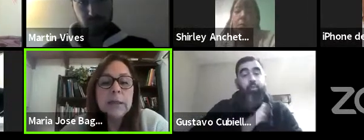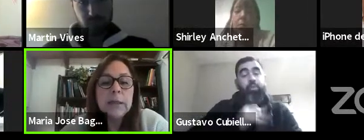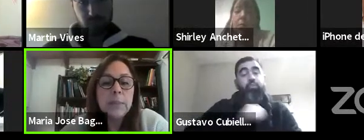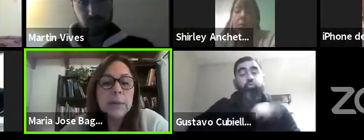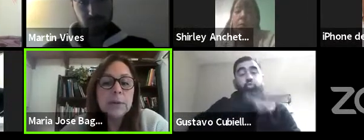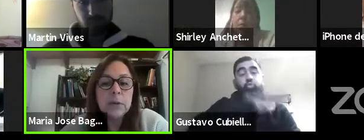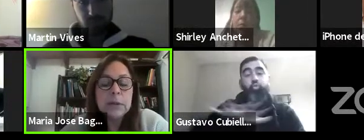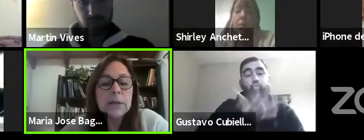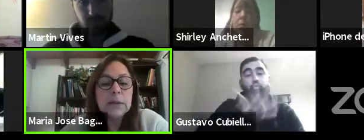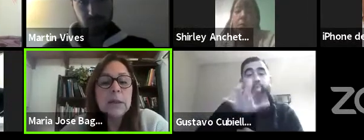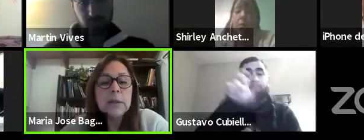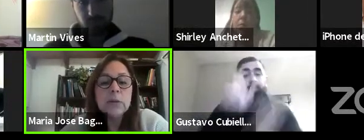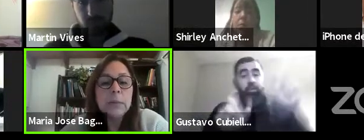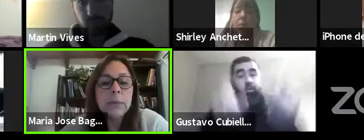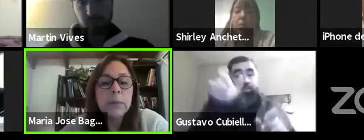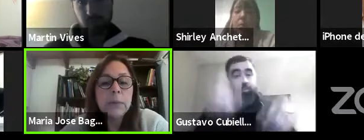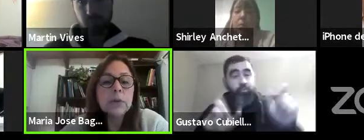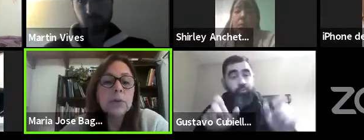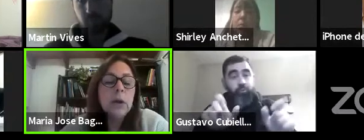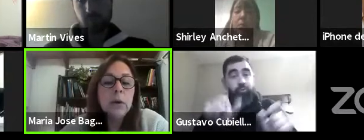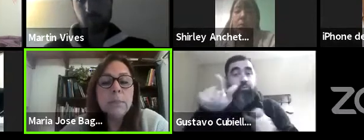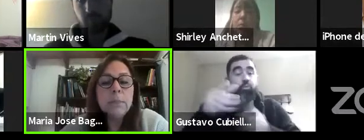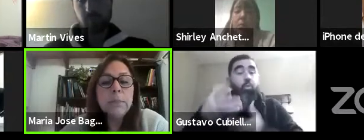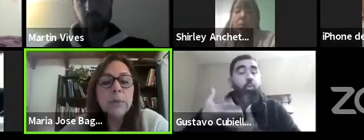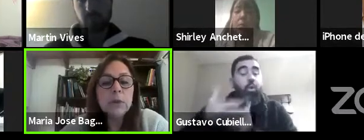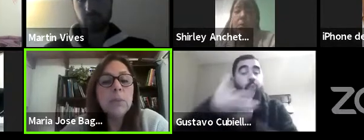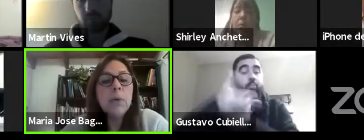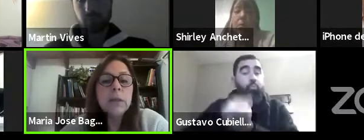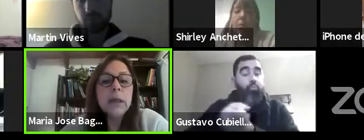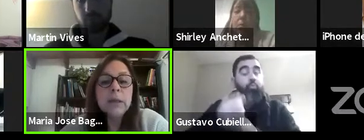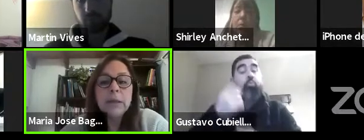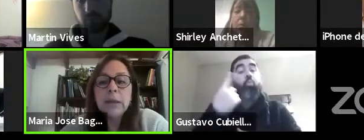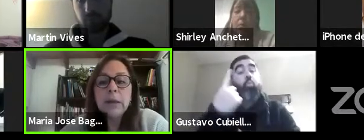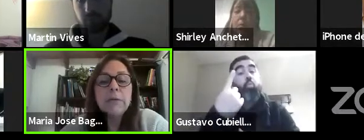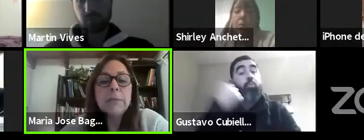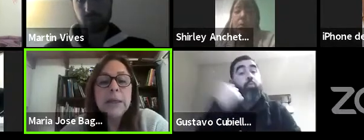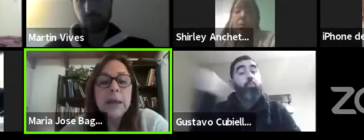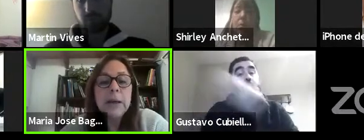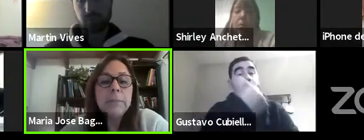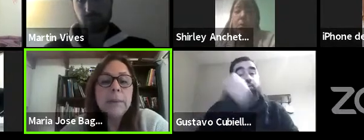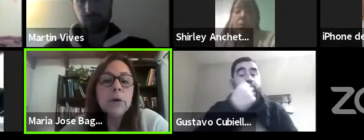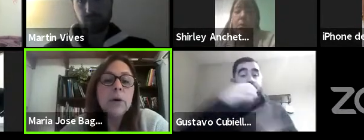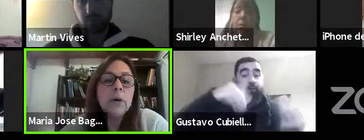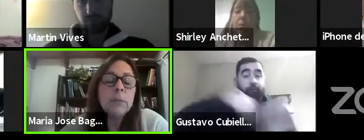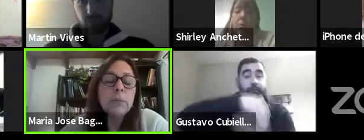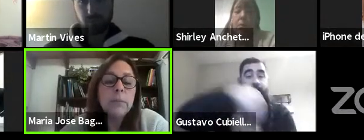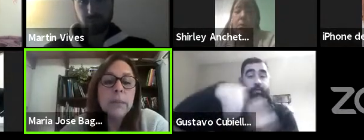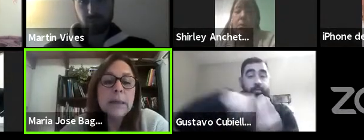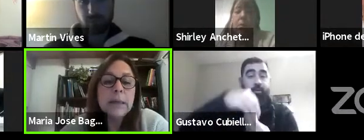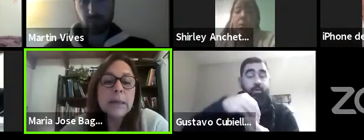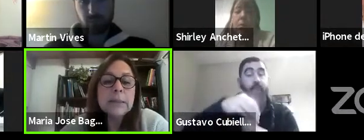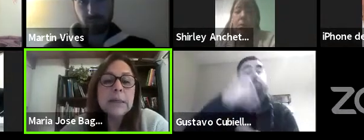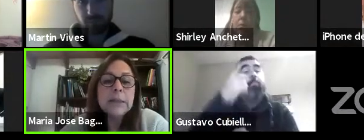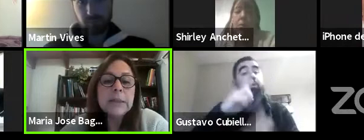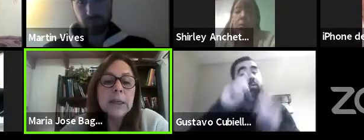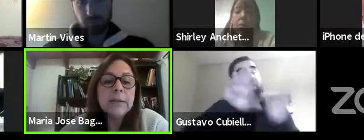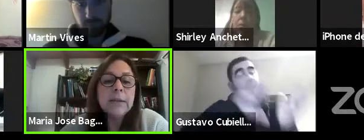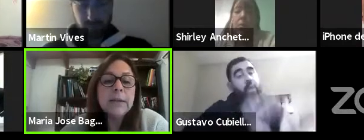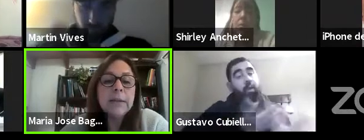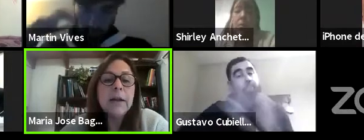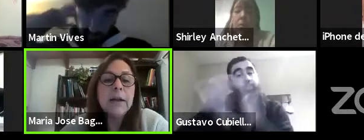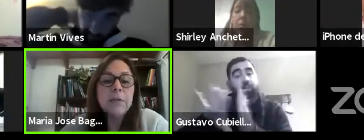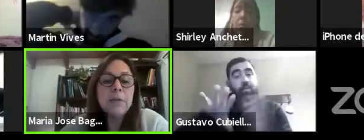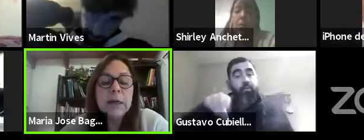las personas. En esos apoyos, un apoyo muy importante es la familia, pero más allá de la familia,